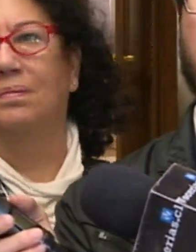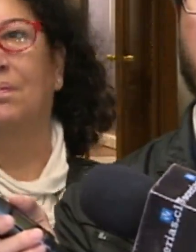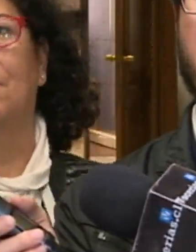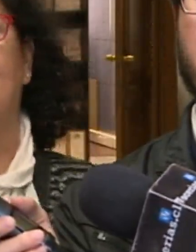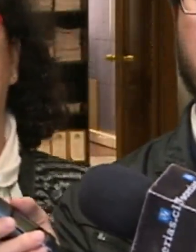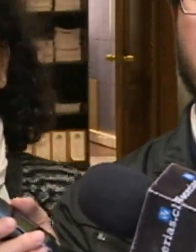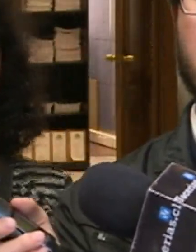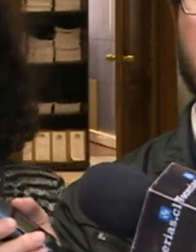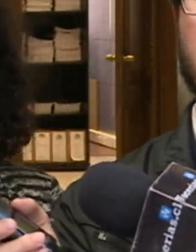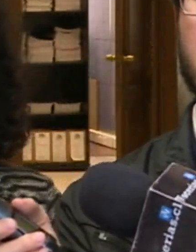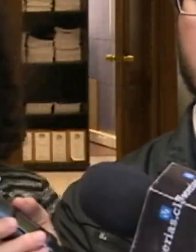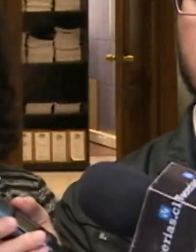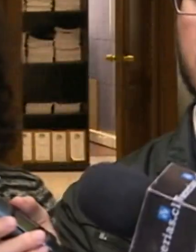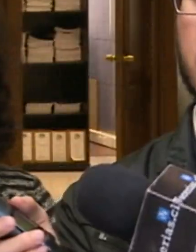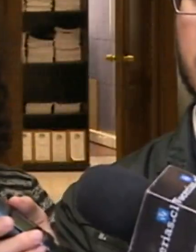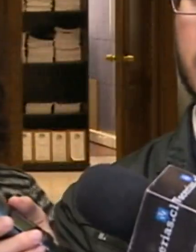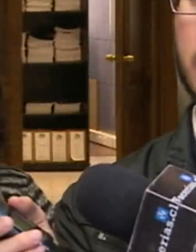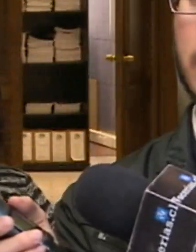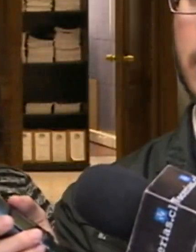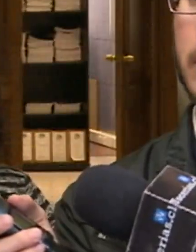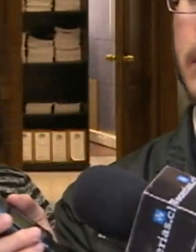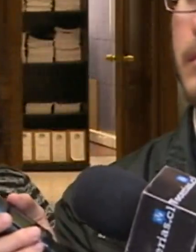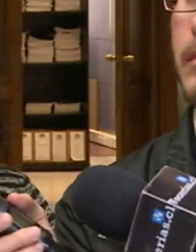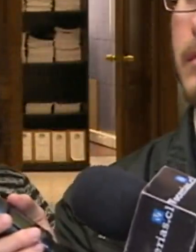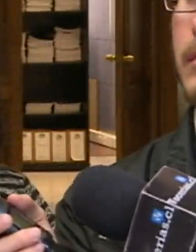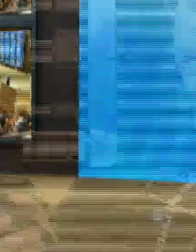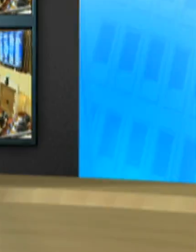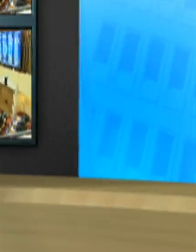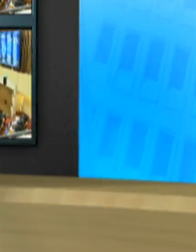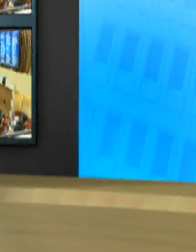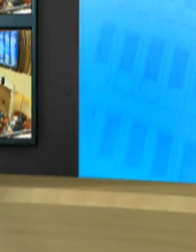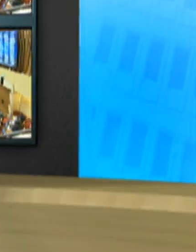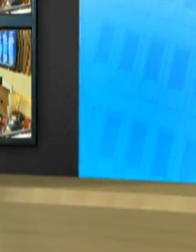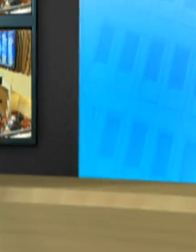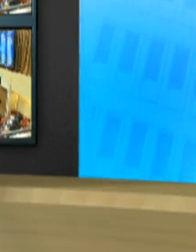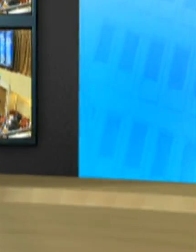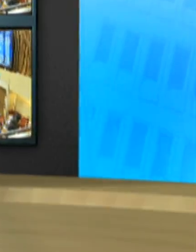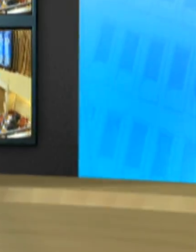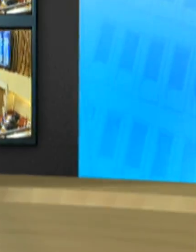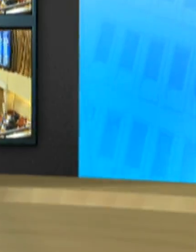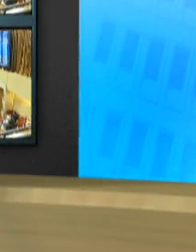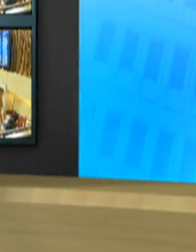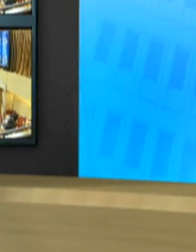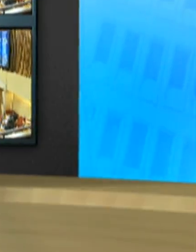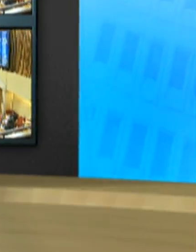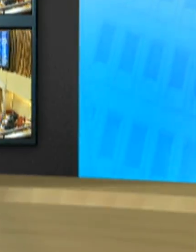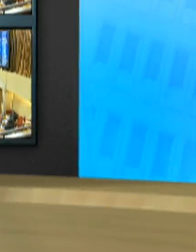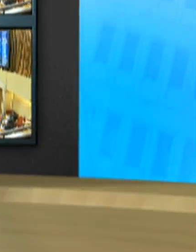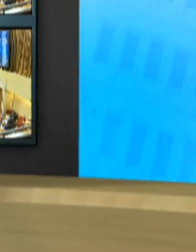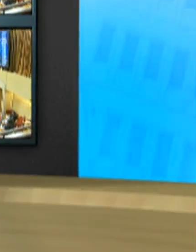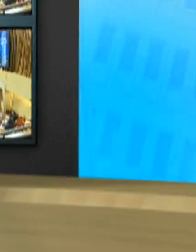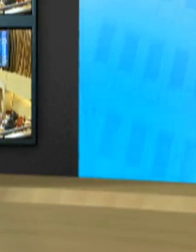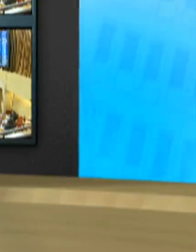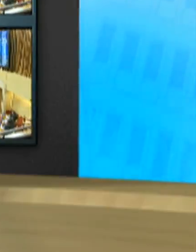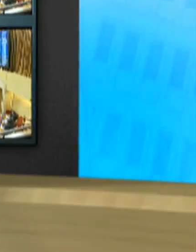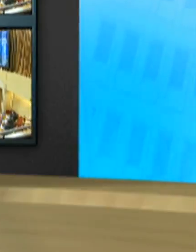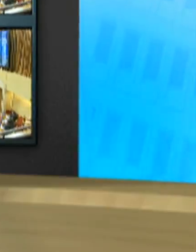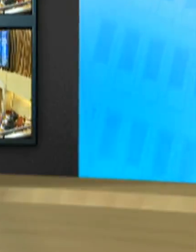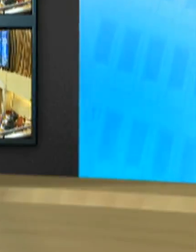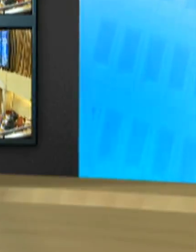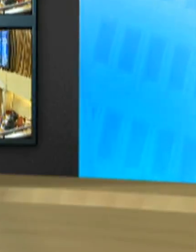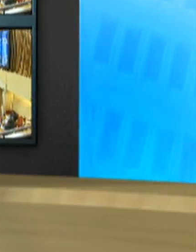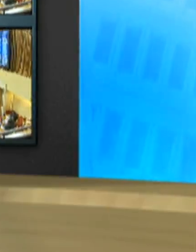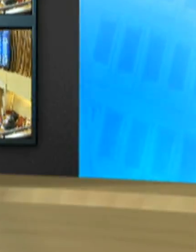vida de trabajo puedan tener como digo una vejez digna y una segunda propuesta legal despachada ley por la cámara es la que